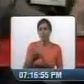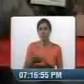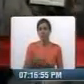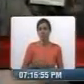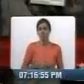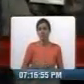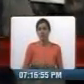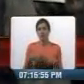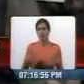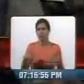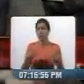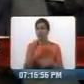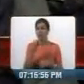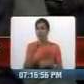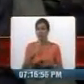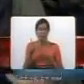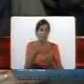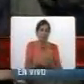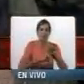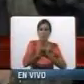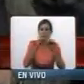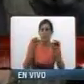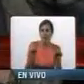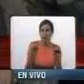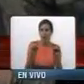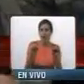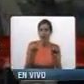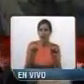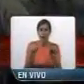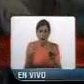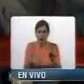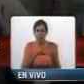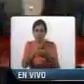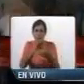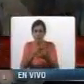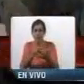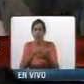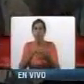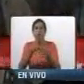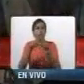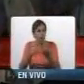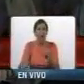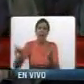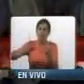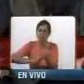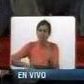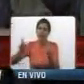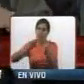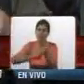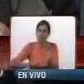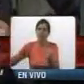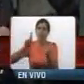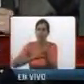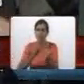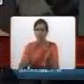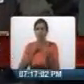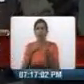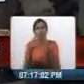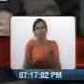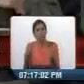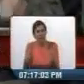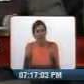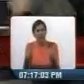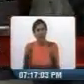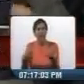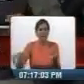informaciones que sucedieron en la mañana, que crearon algún conflicto en ese momento, las siguen repitiendo. No sé cuál es la